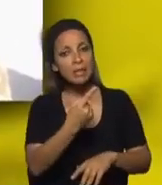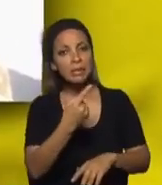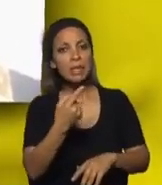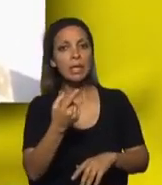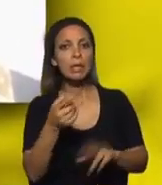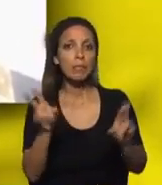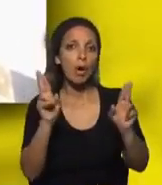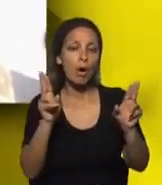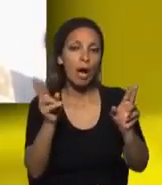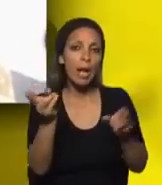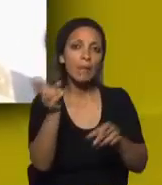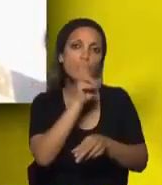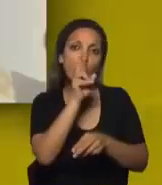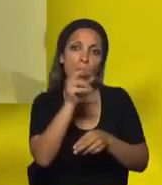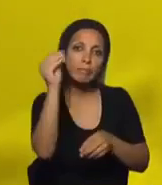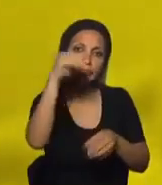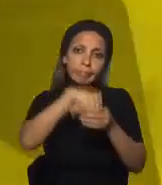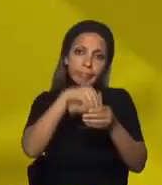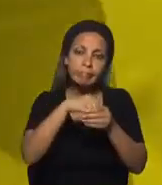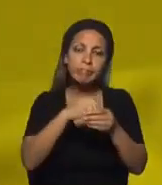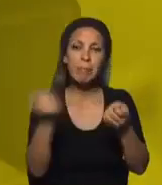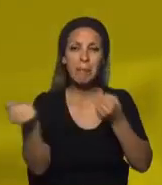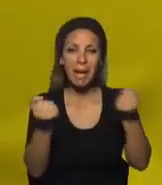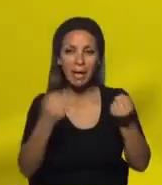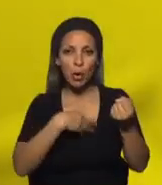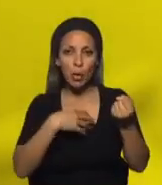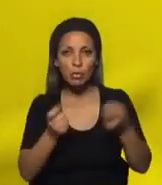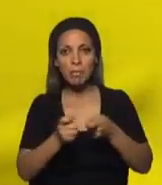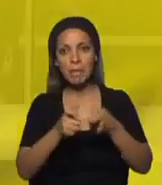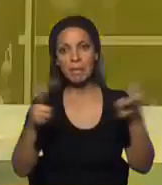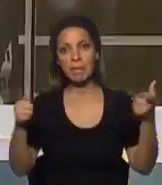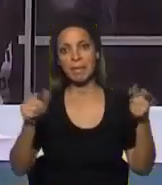manejo aumente significativamente en el próximo año.